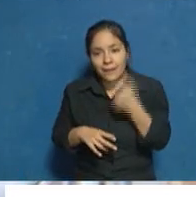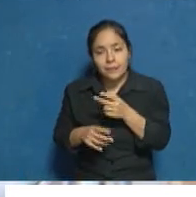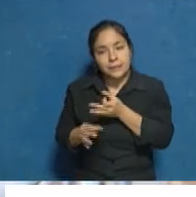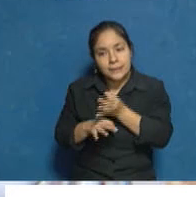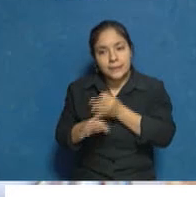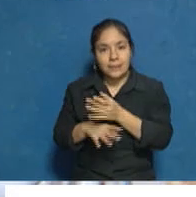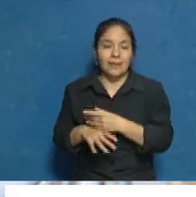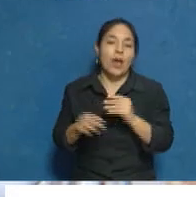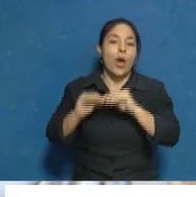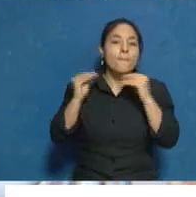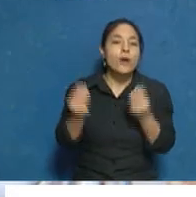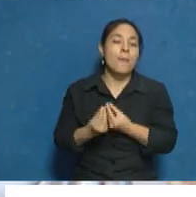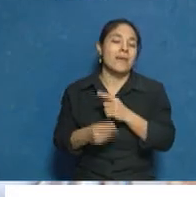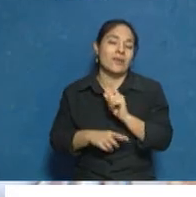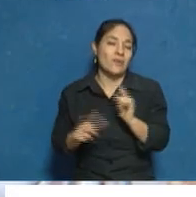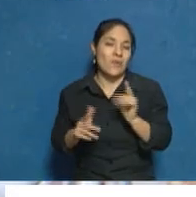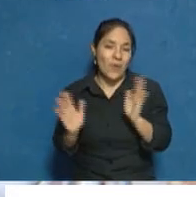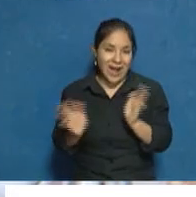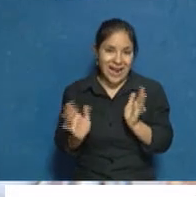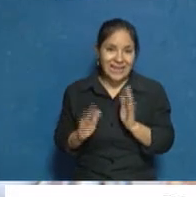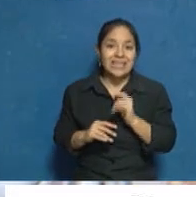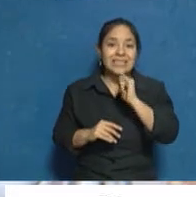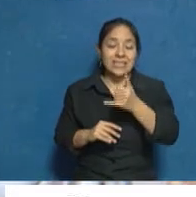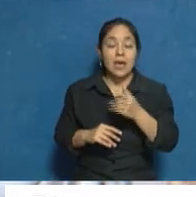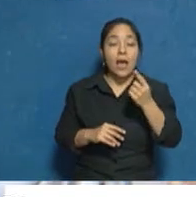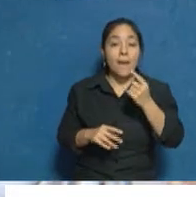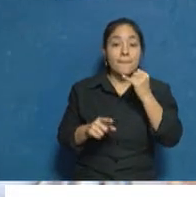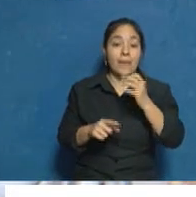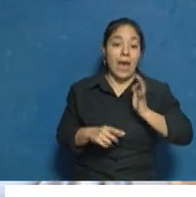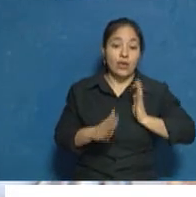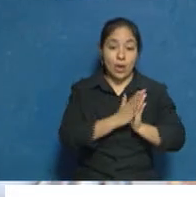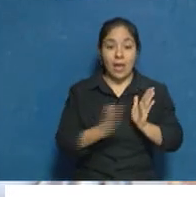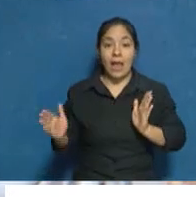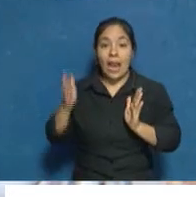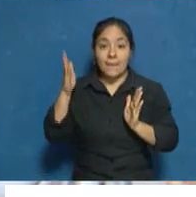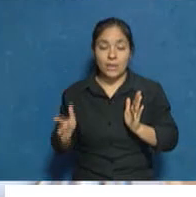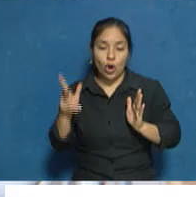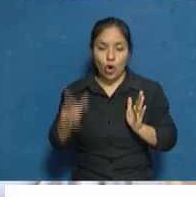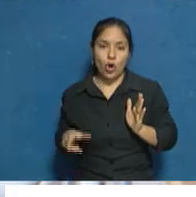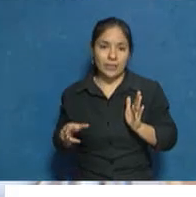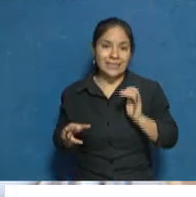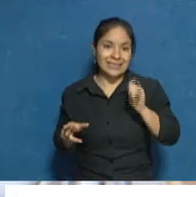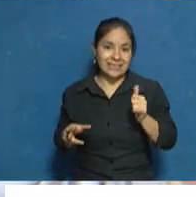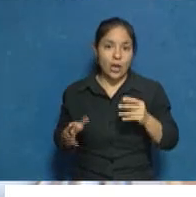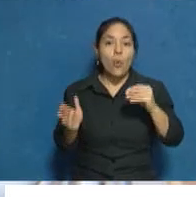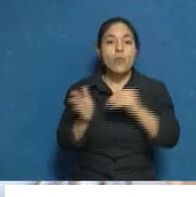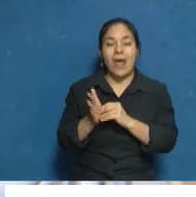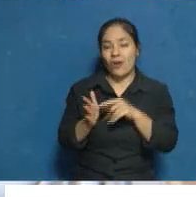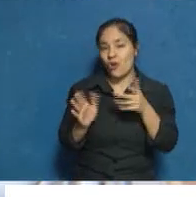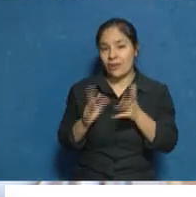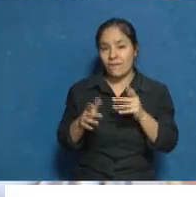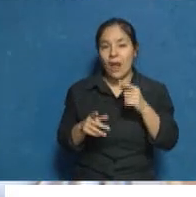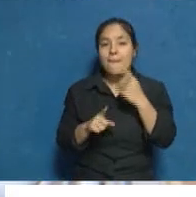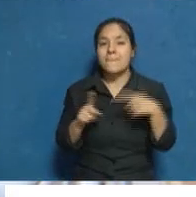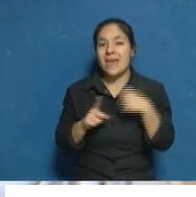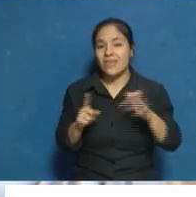hay promedio, sí se va a hacer un corte a mitad de año con una nota en cada espacio curricular, pero solo como